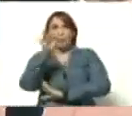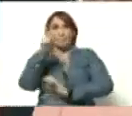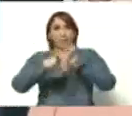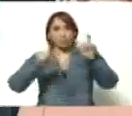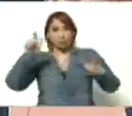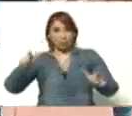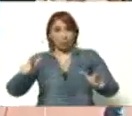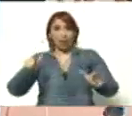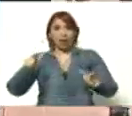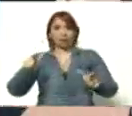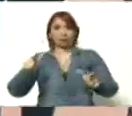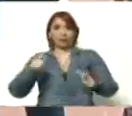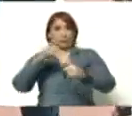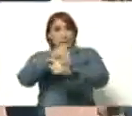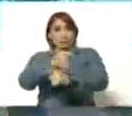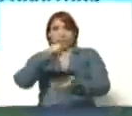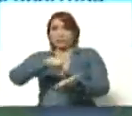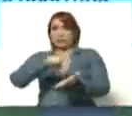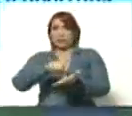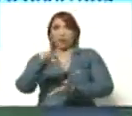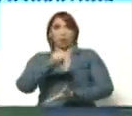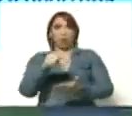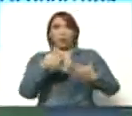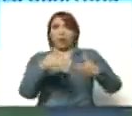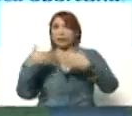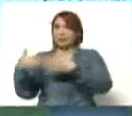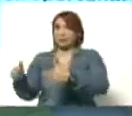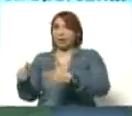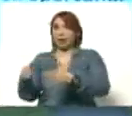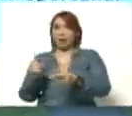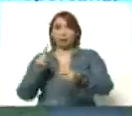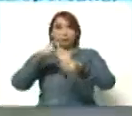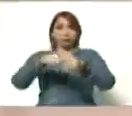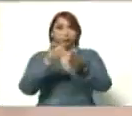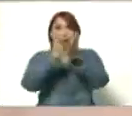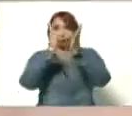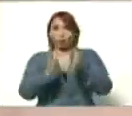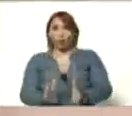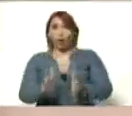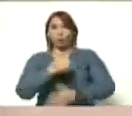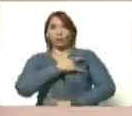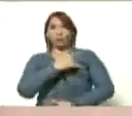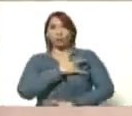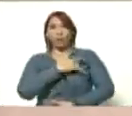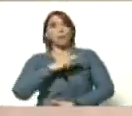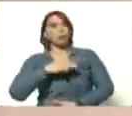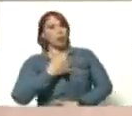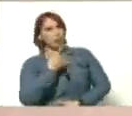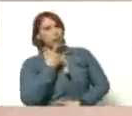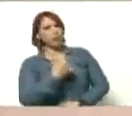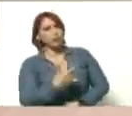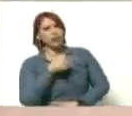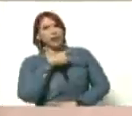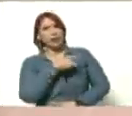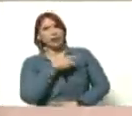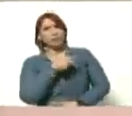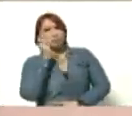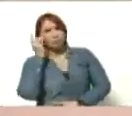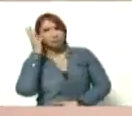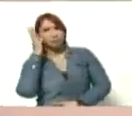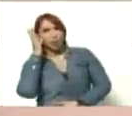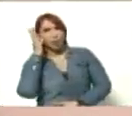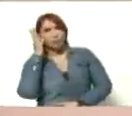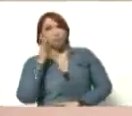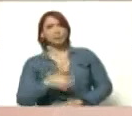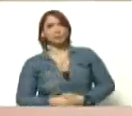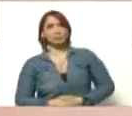de los bachilleres no se les garantizaba el cupo en la universidad. Dale, mi amor, Y podemos destacar allí la creación de la misión Alma Mater,